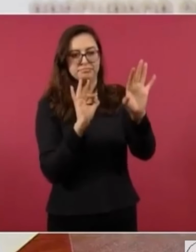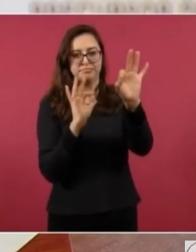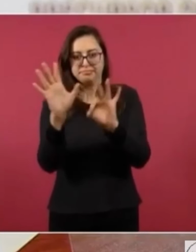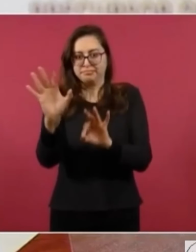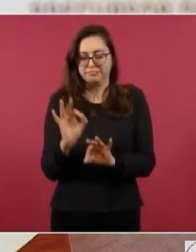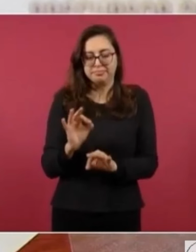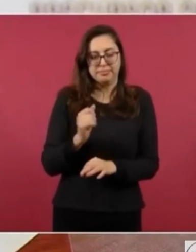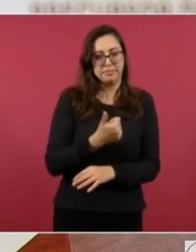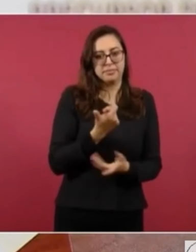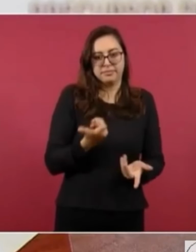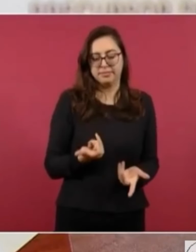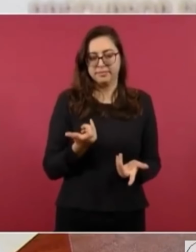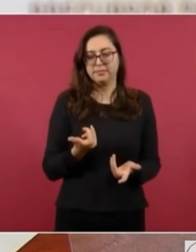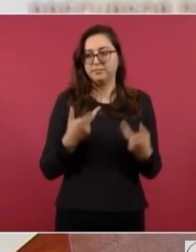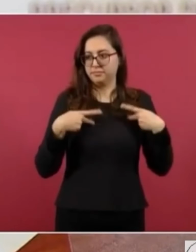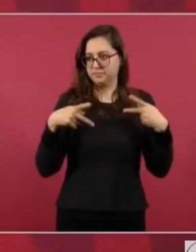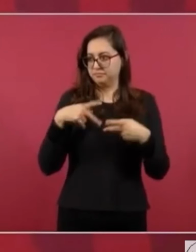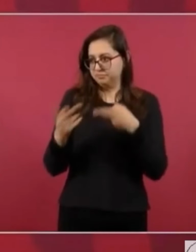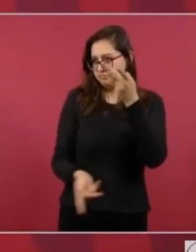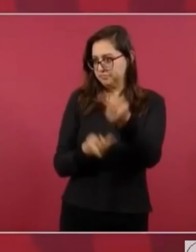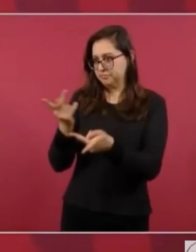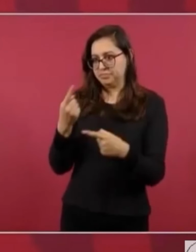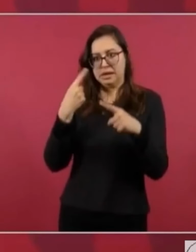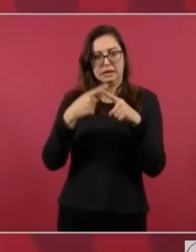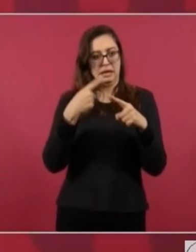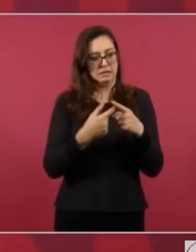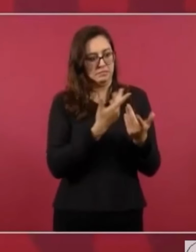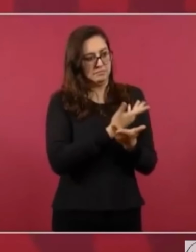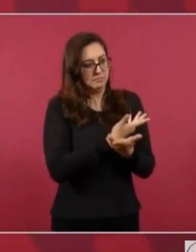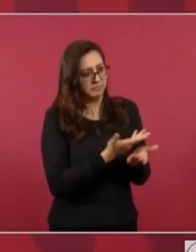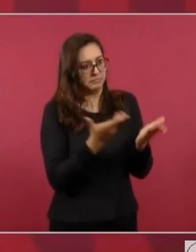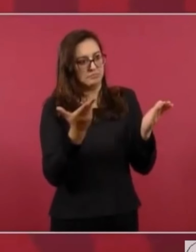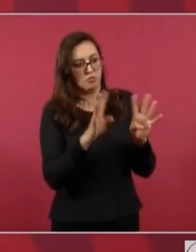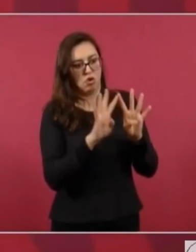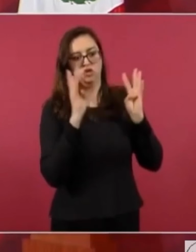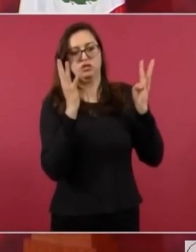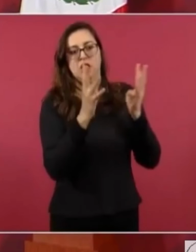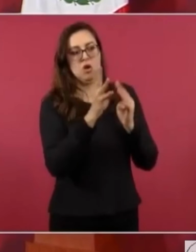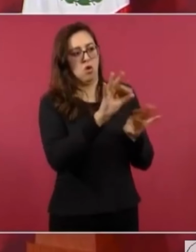directa, que se le preguntara al pueblo, que el pueblo los eligiera,